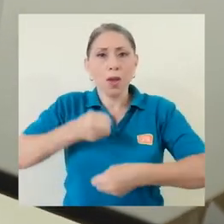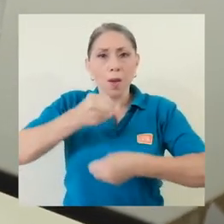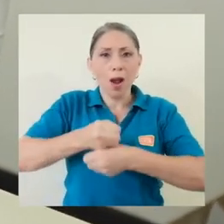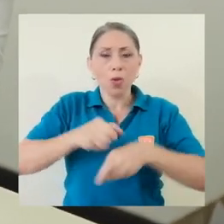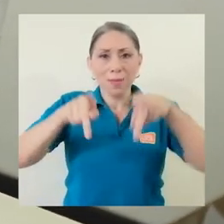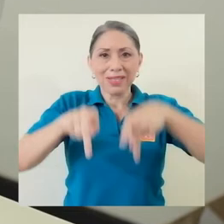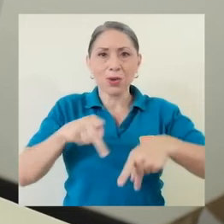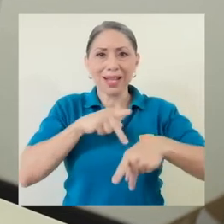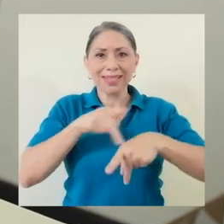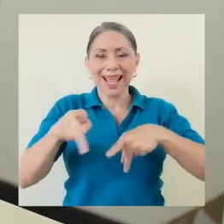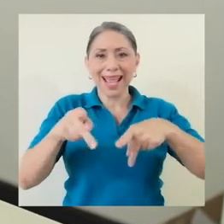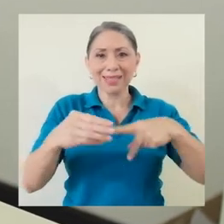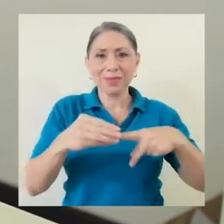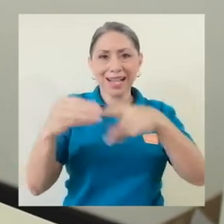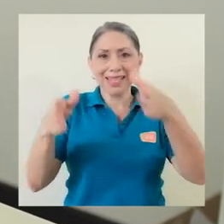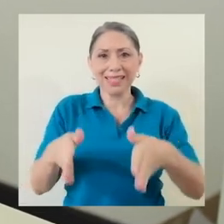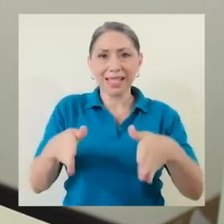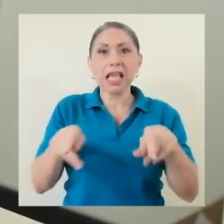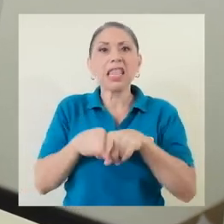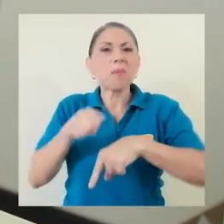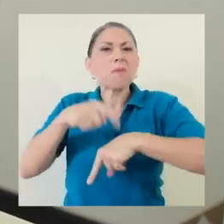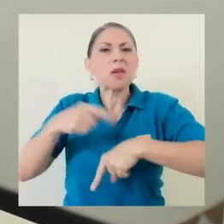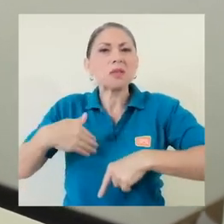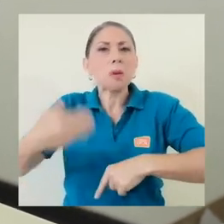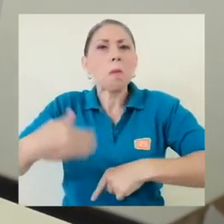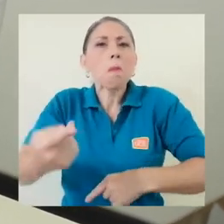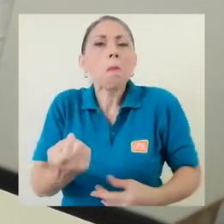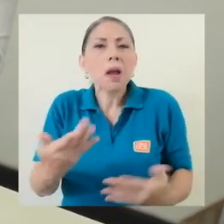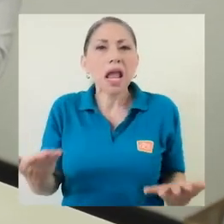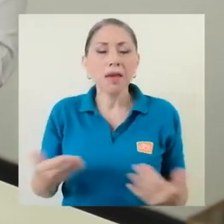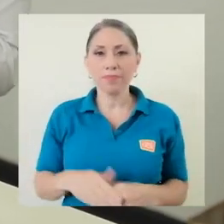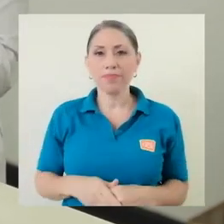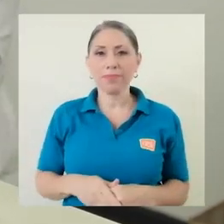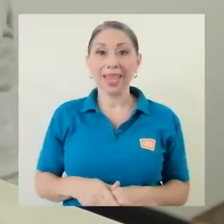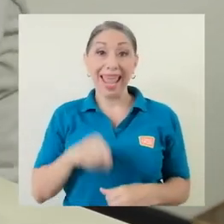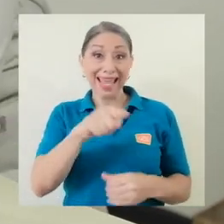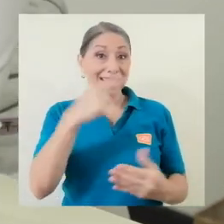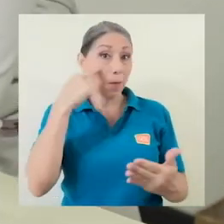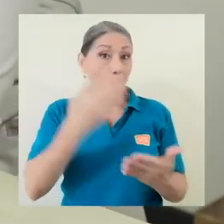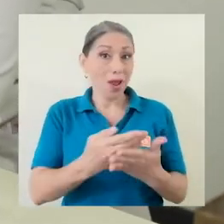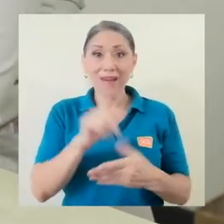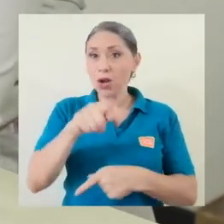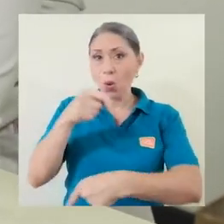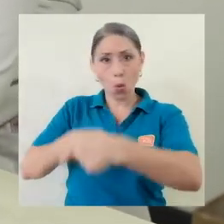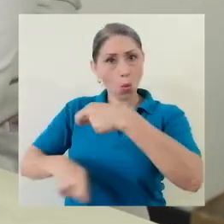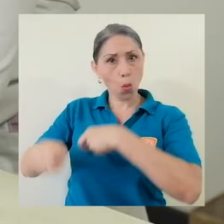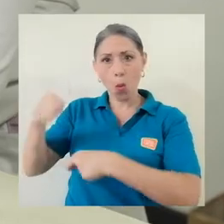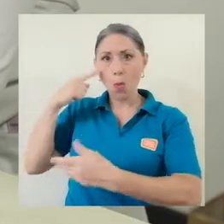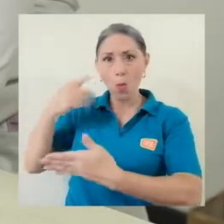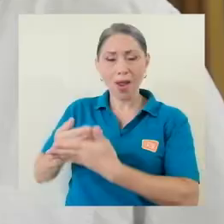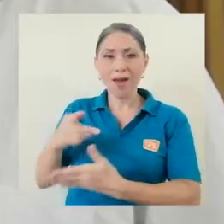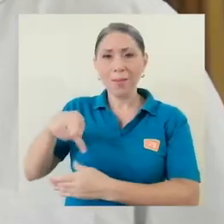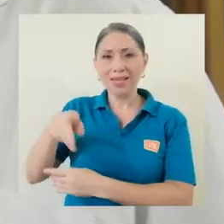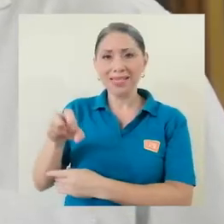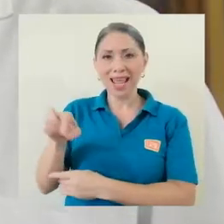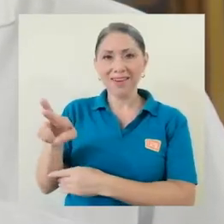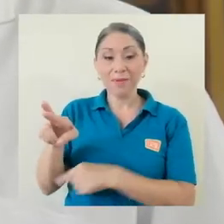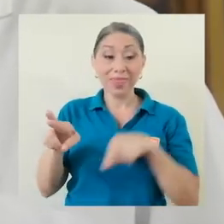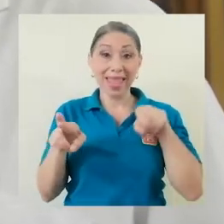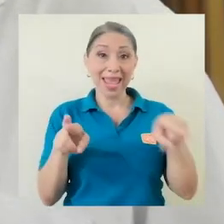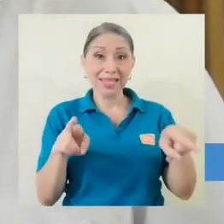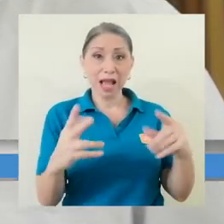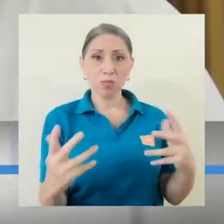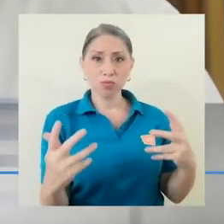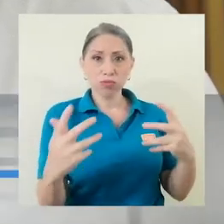los especialistas y la definición de las fases restantes. No es en sustitución de la prueba de PCR, sino como una